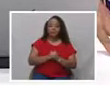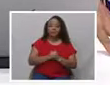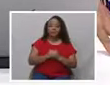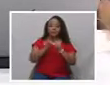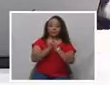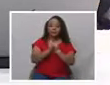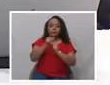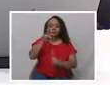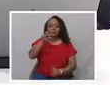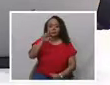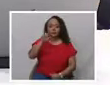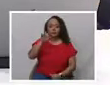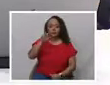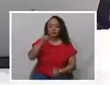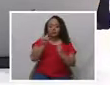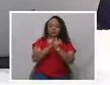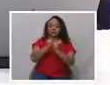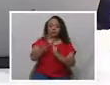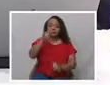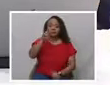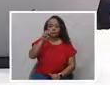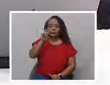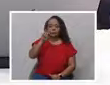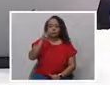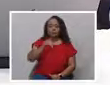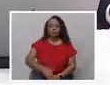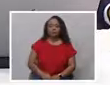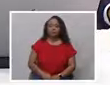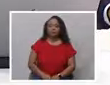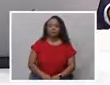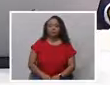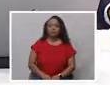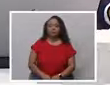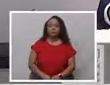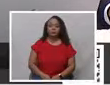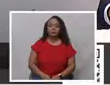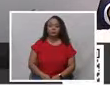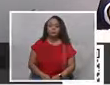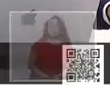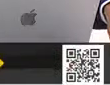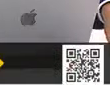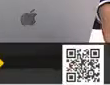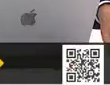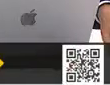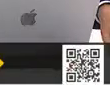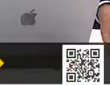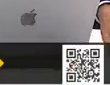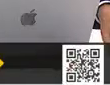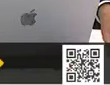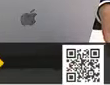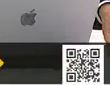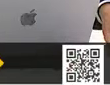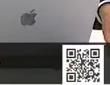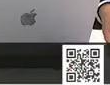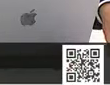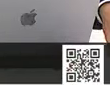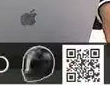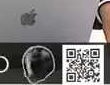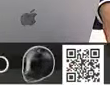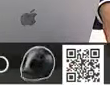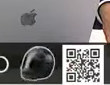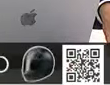don Cristian Mora junto a Gustavo López. Recuerde que le cambiamos el casco viejo por uno nuevo. Solo debe ingresar el código QR que aparece